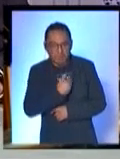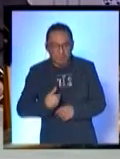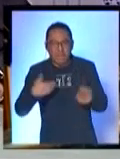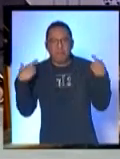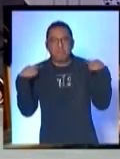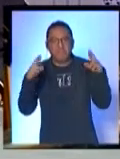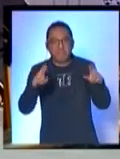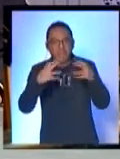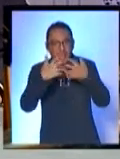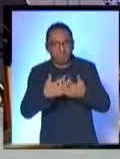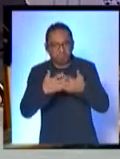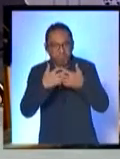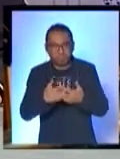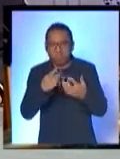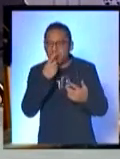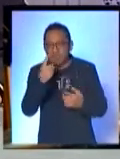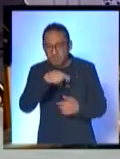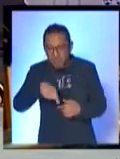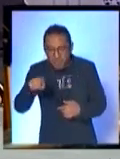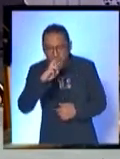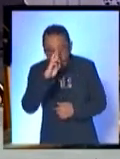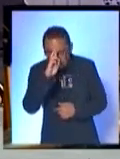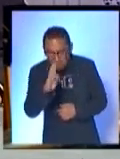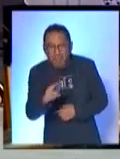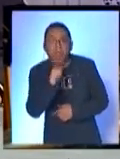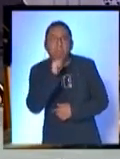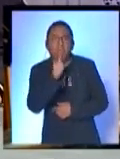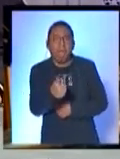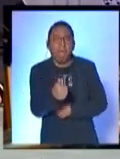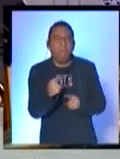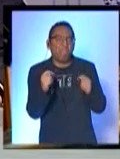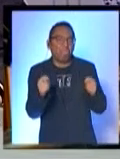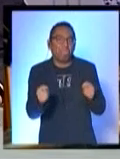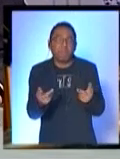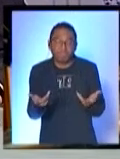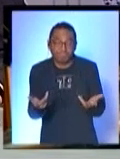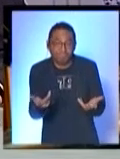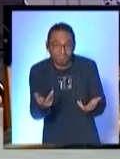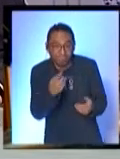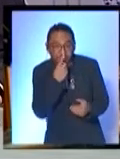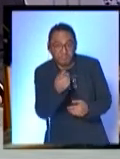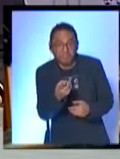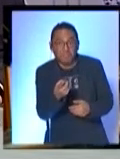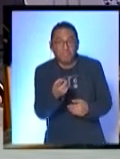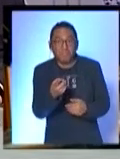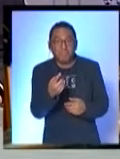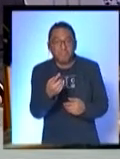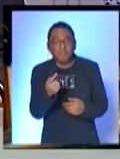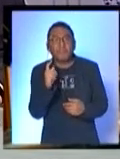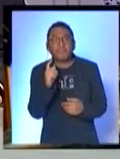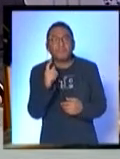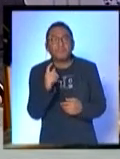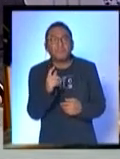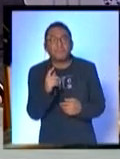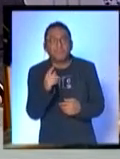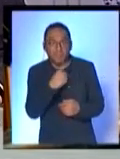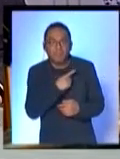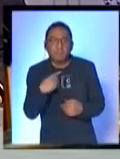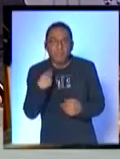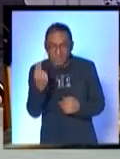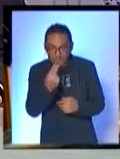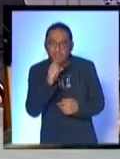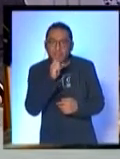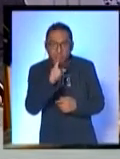representantes empresariales. Esto no se ha respetado. Lo peor, dijeron, es que se presentan y debe también de existir